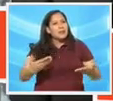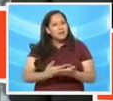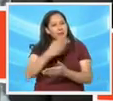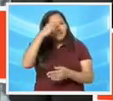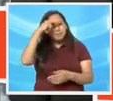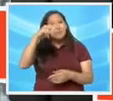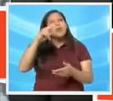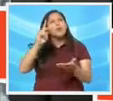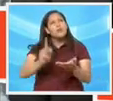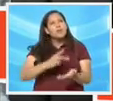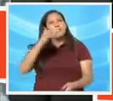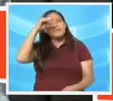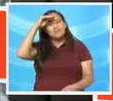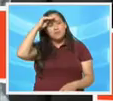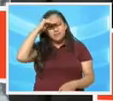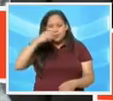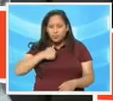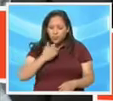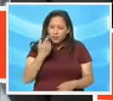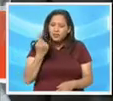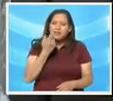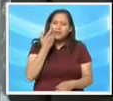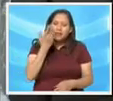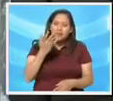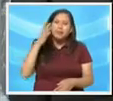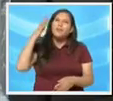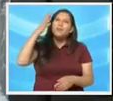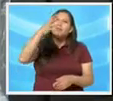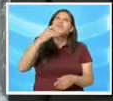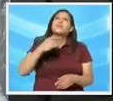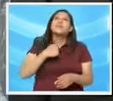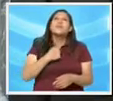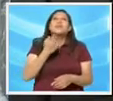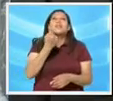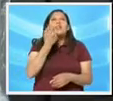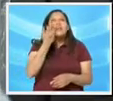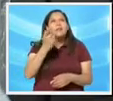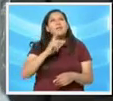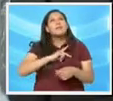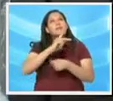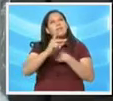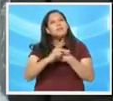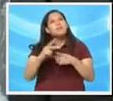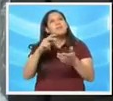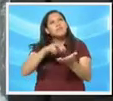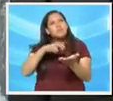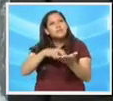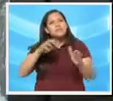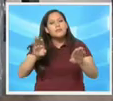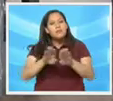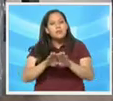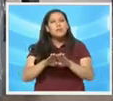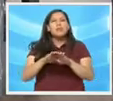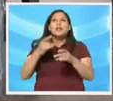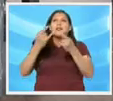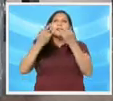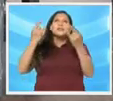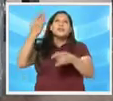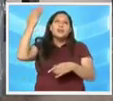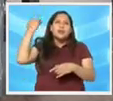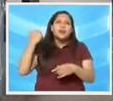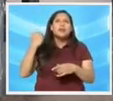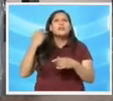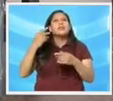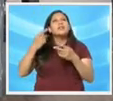un poco qué queremos, qué futuro deseamos para nuestro país, pero también de dónde venimos, cuáles son